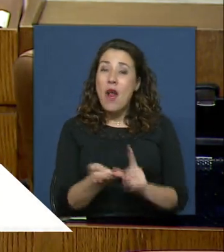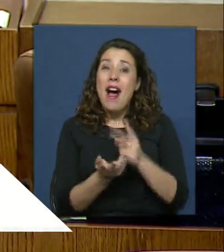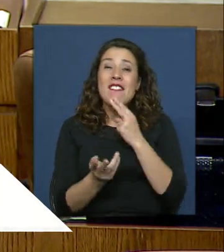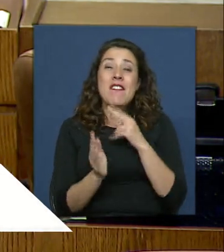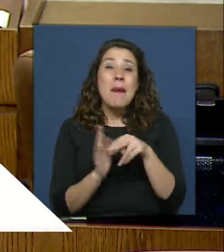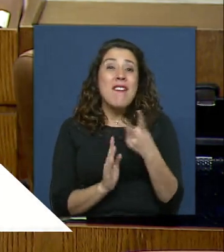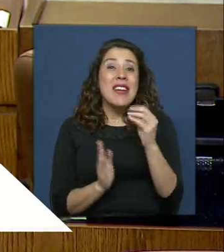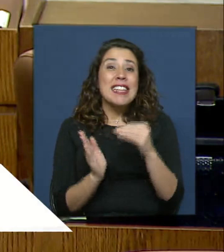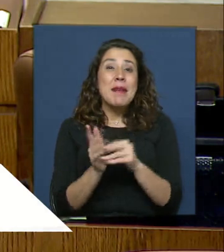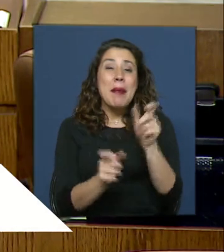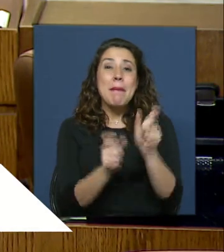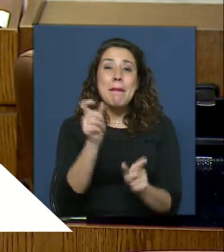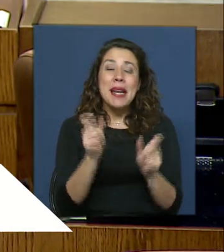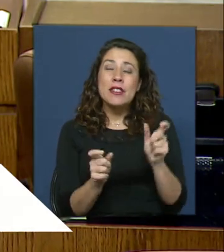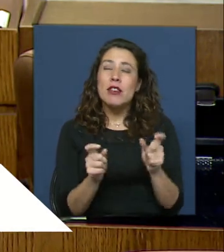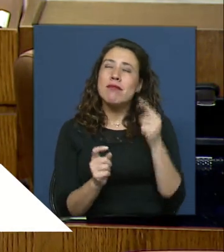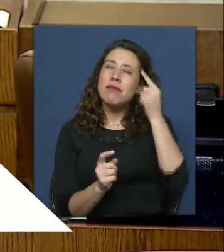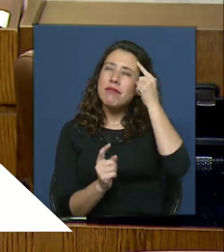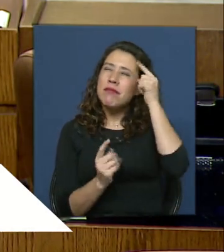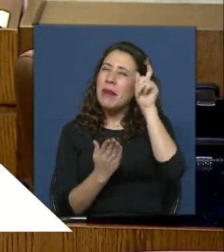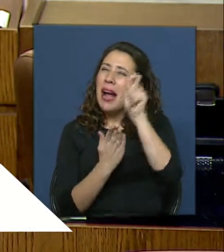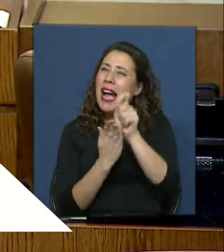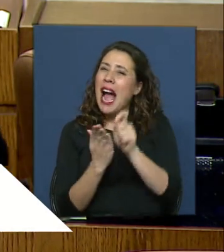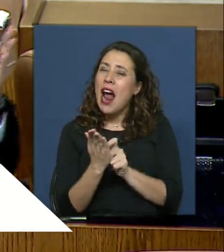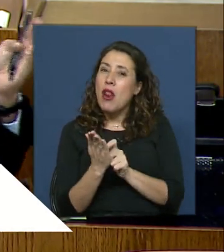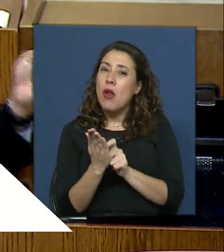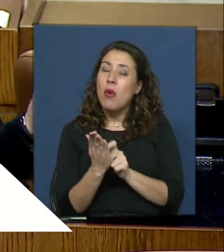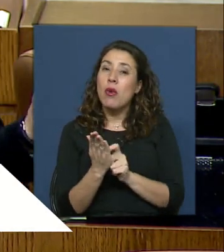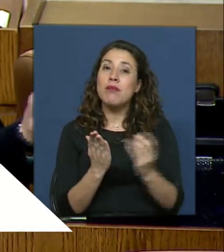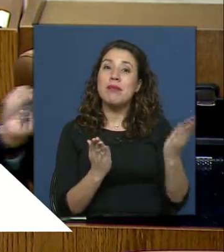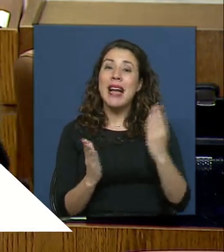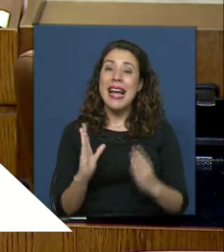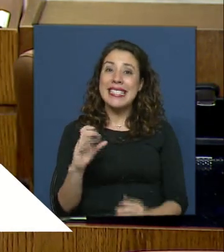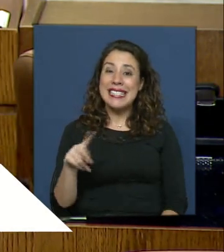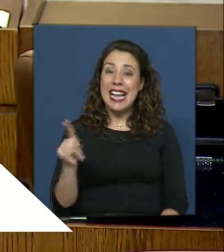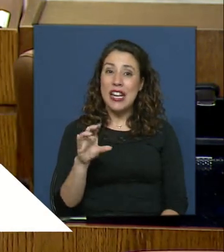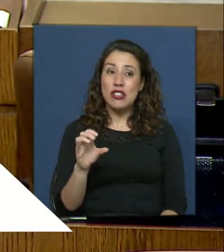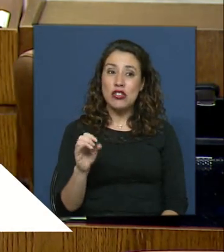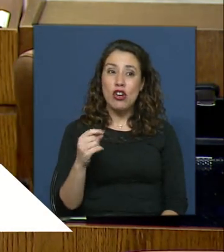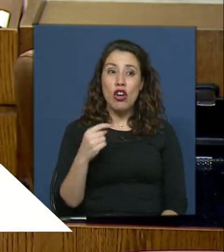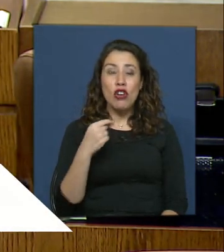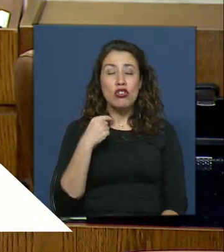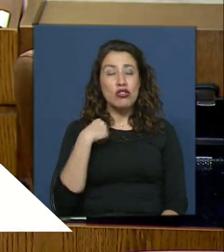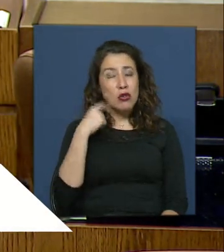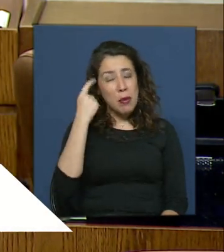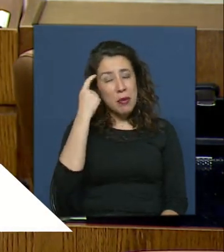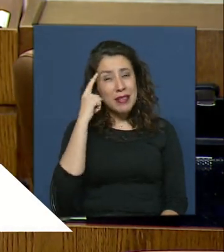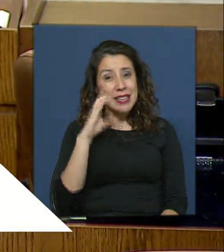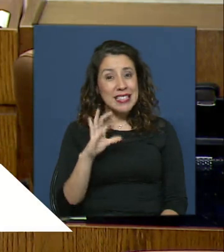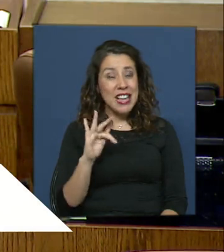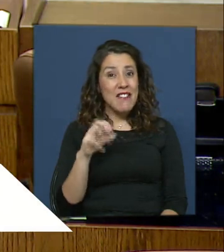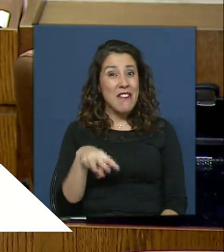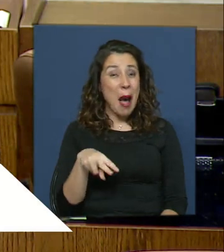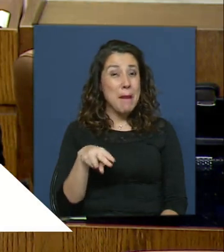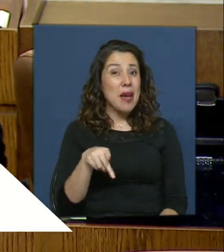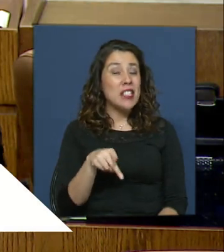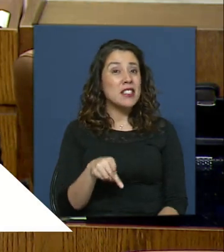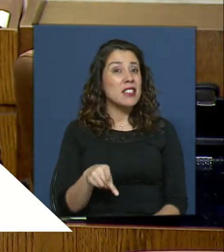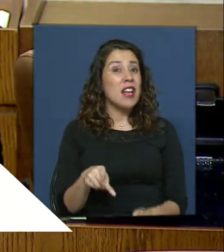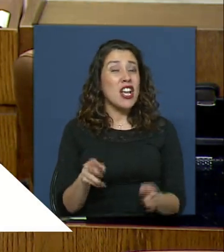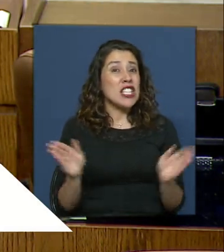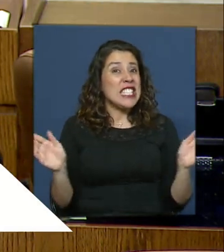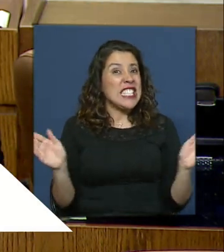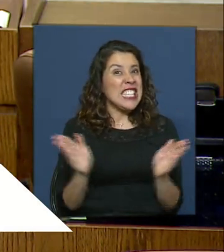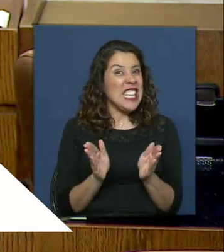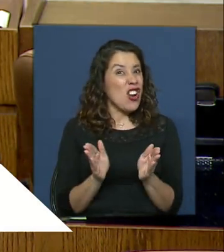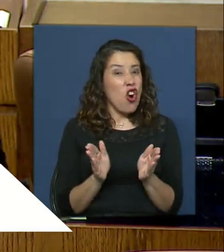20.000 personas y se está proyectando, aparentemente con datos del censo anterior. Yo tengo la impresión de que ese CEFAM va a quedar corto muy rápido.